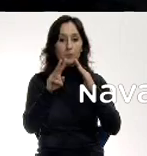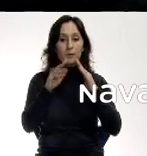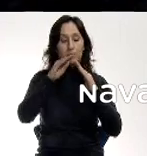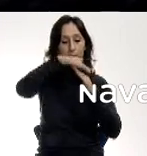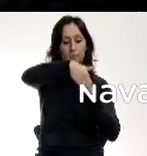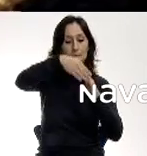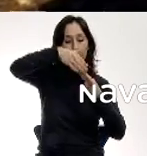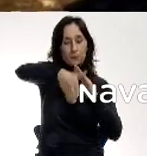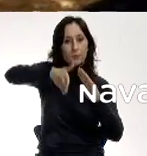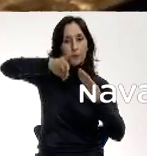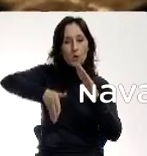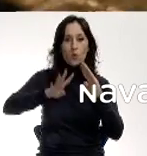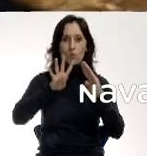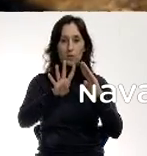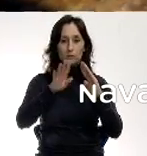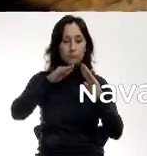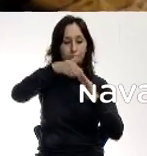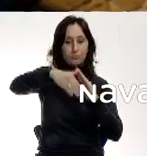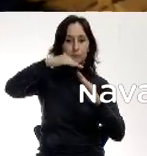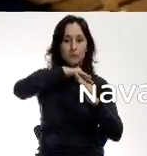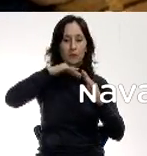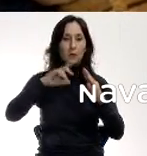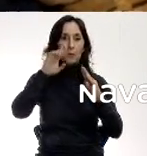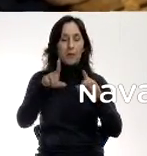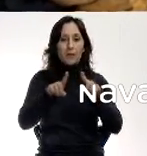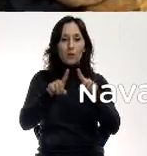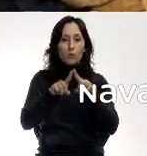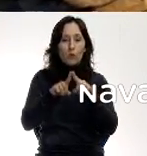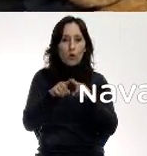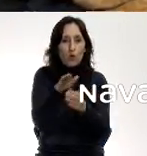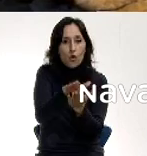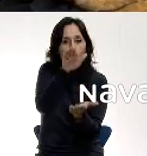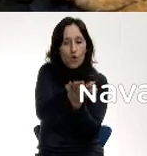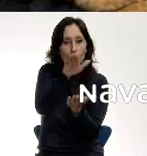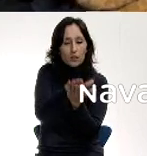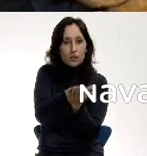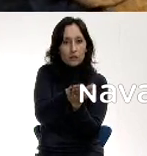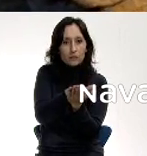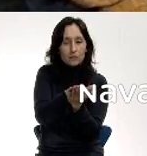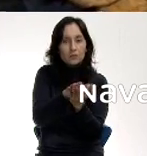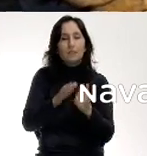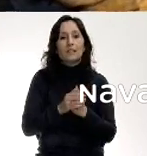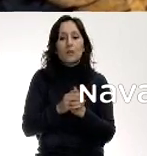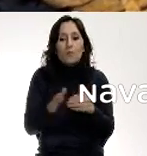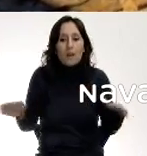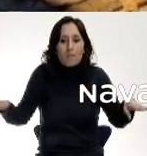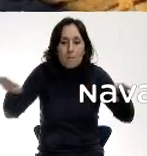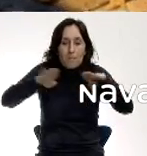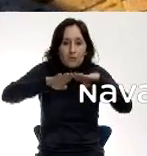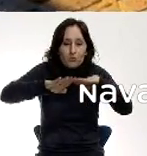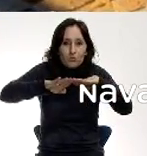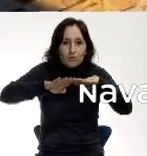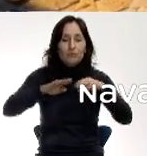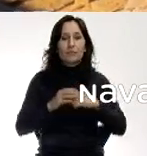4 aguas, sino da la sensación de que es una piel de cocodrilo que ha hundido uno de los dedos, las manos, y ha